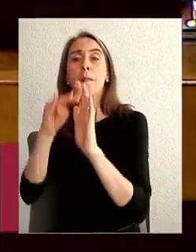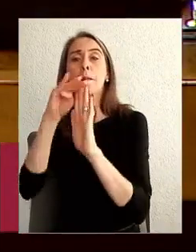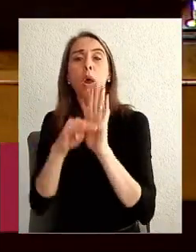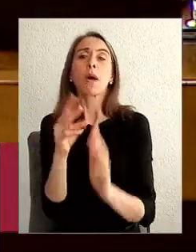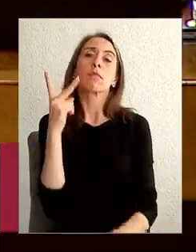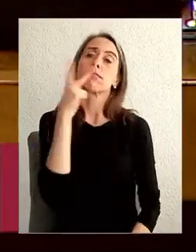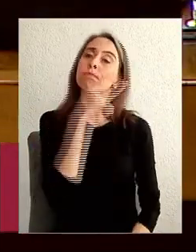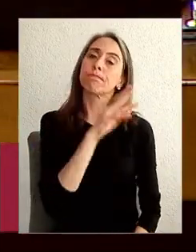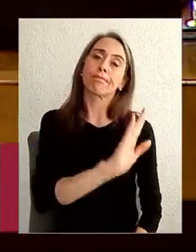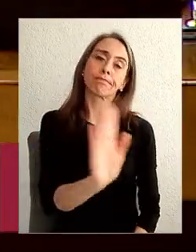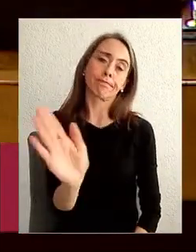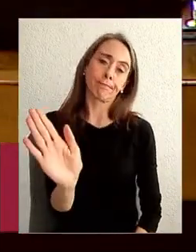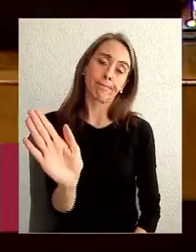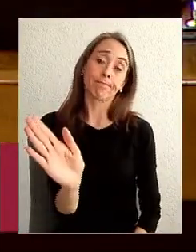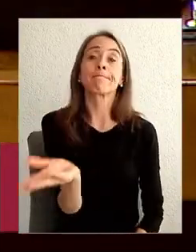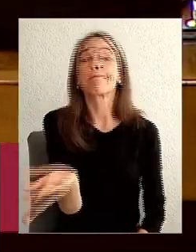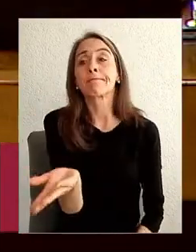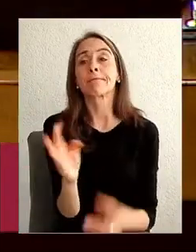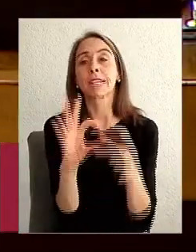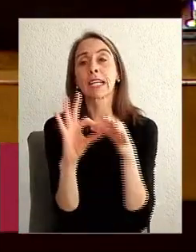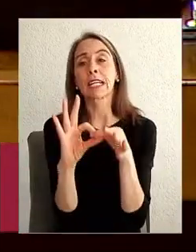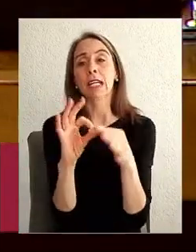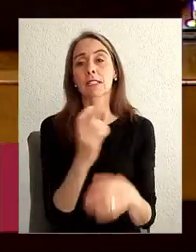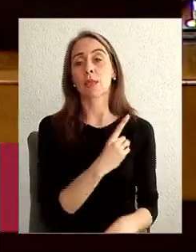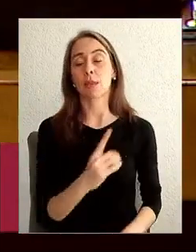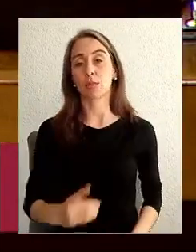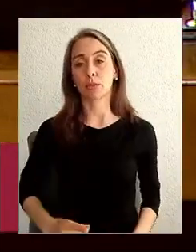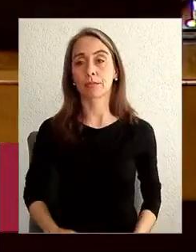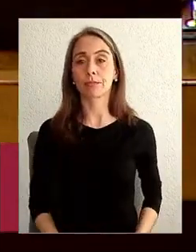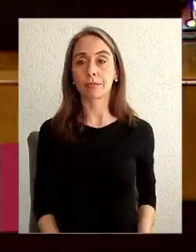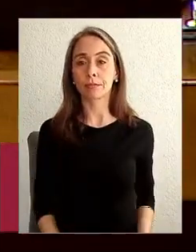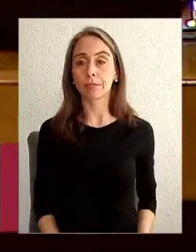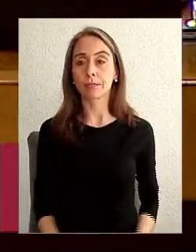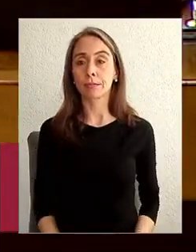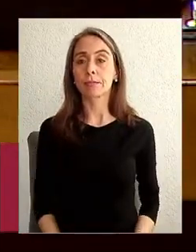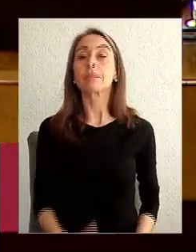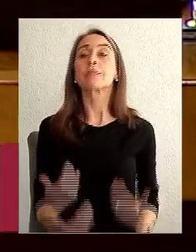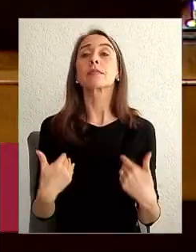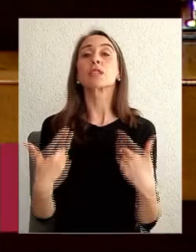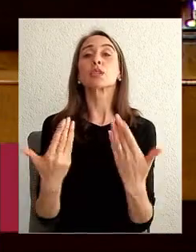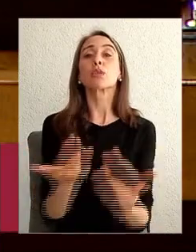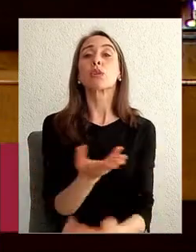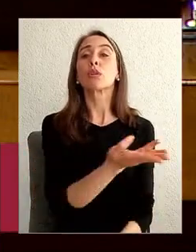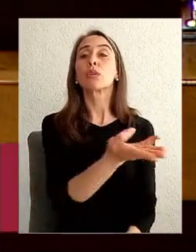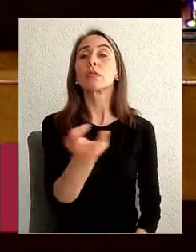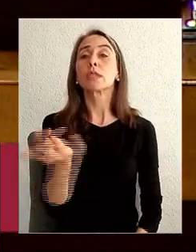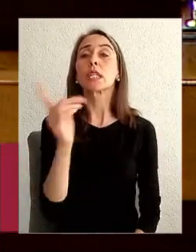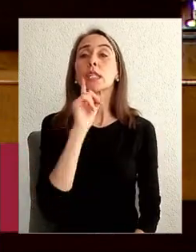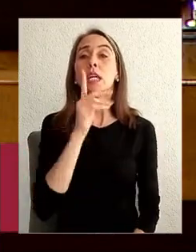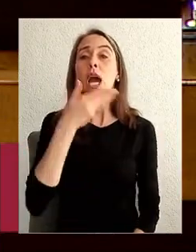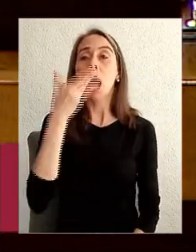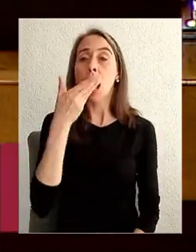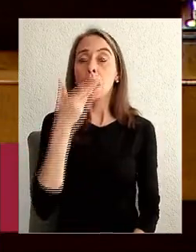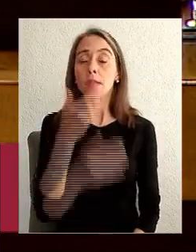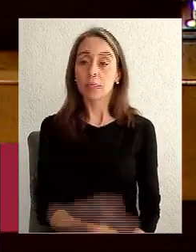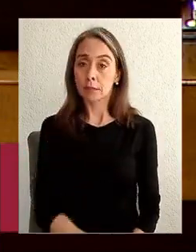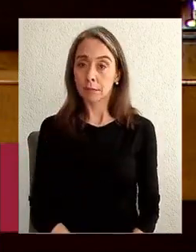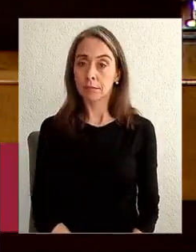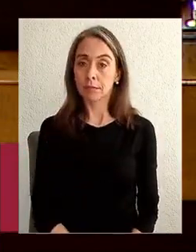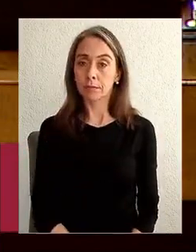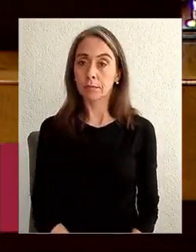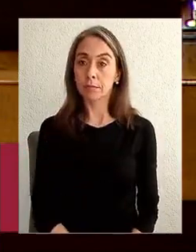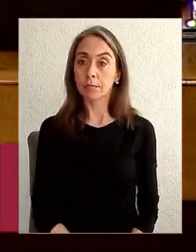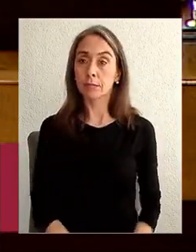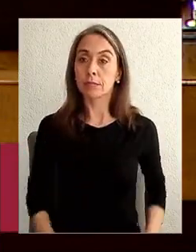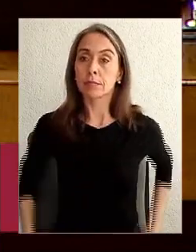Gracias, diputado. Se ofrece la palabra. Bueno, un segundito, que ahora no puedo. Ahora no puedo. Se